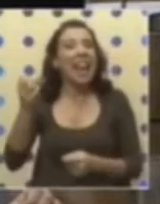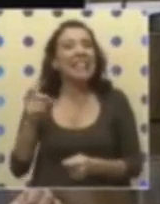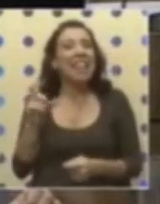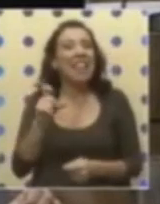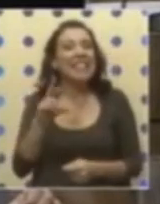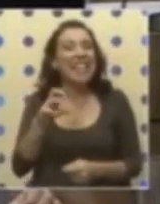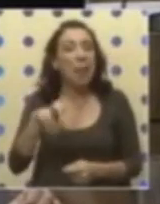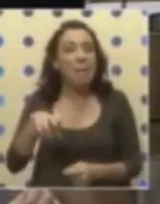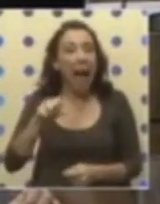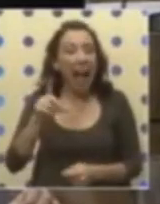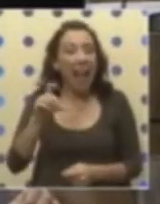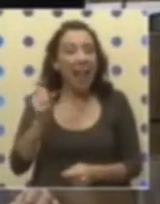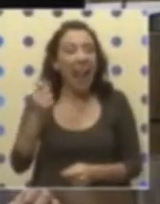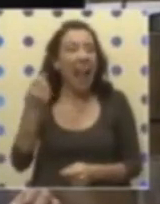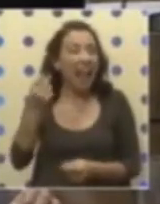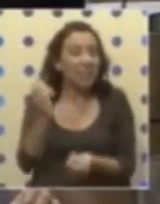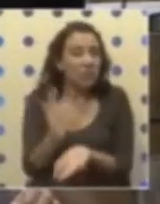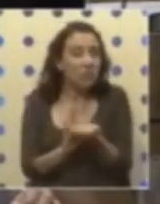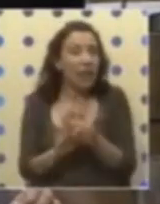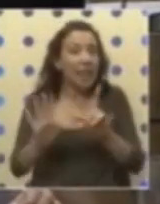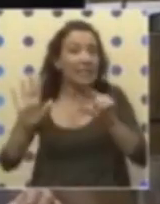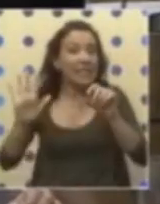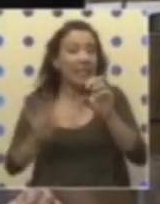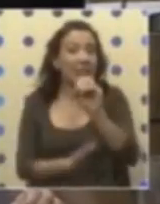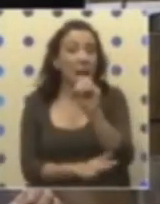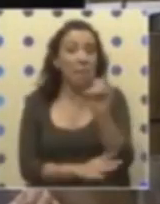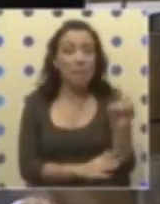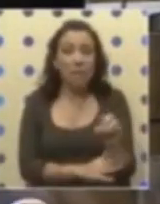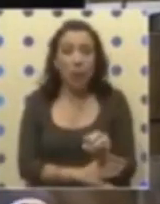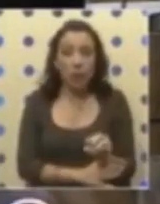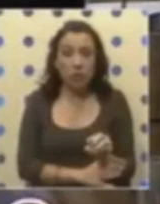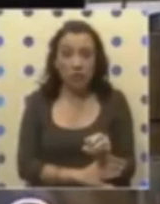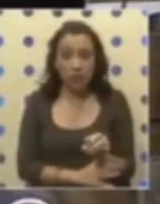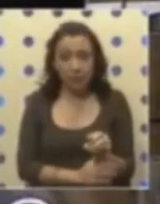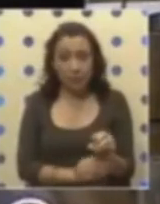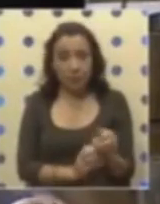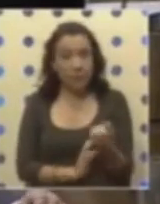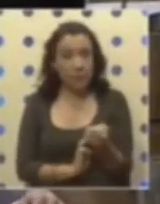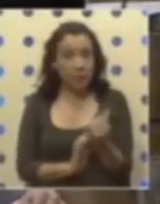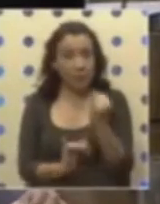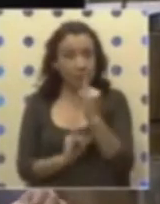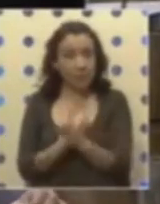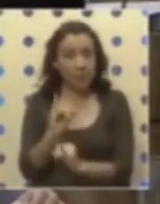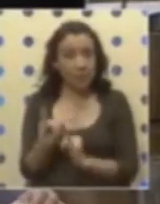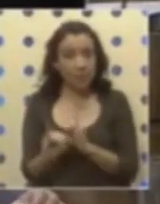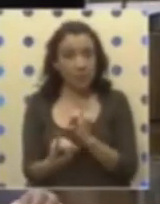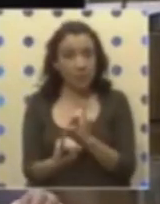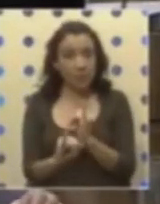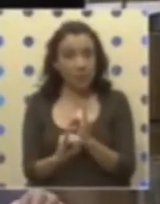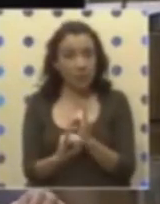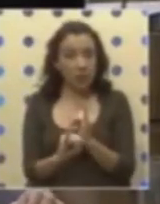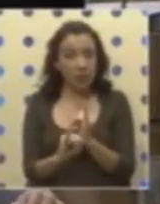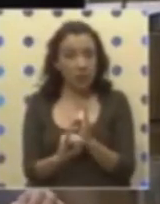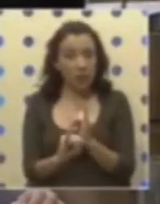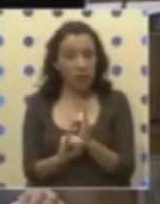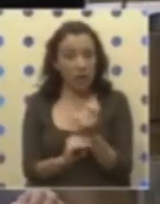descremada, el alza ha sido aproximadamente de un 70%. Es decir, el precio internacional ha transitado